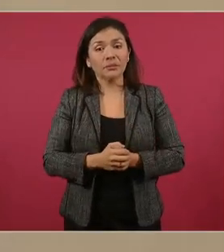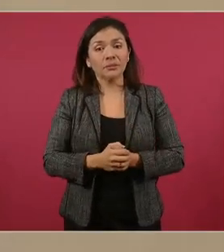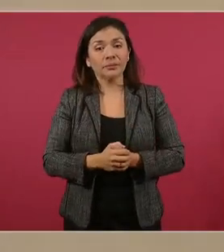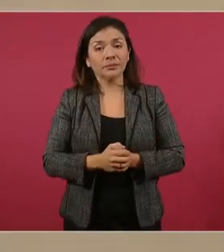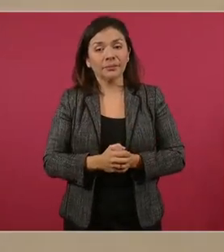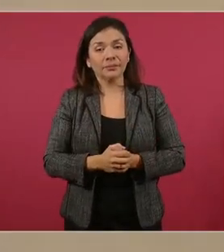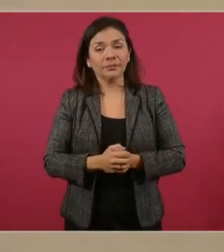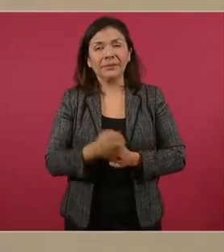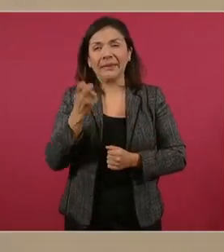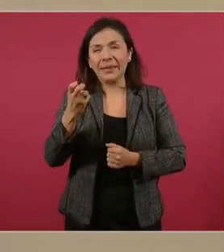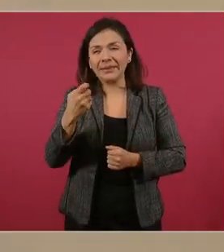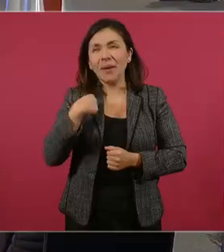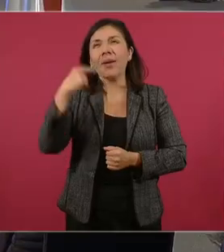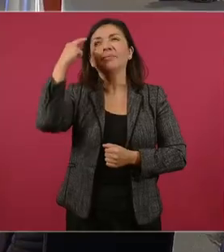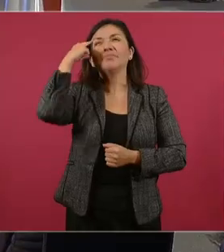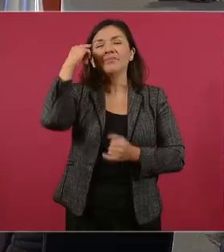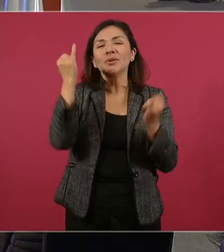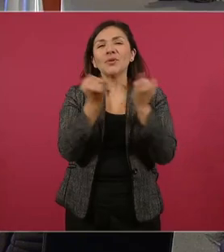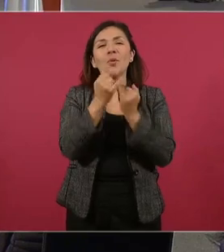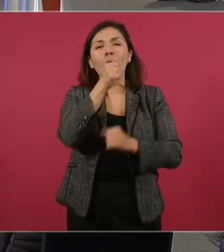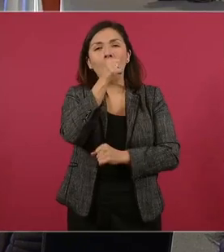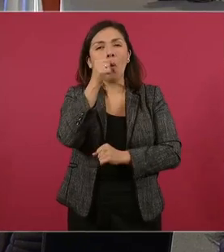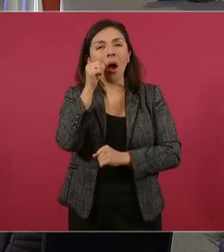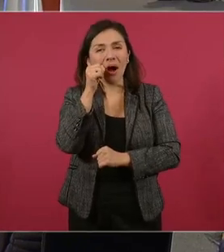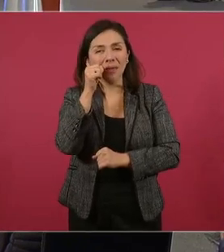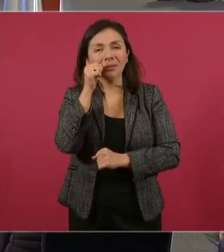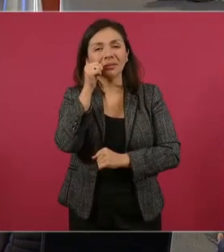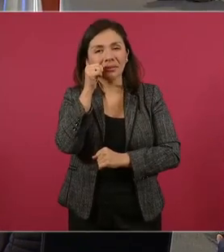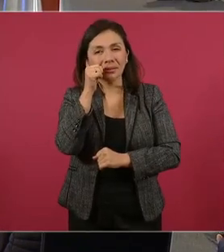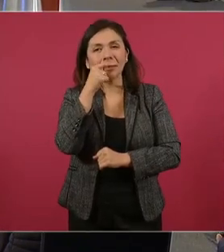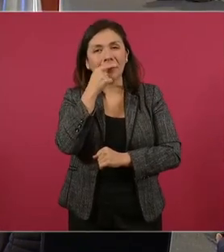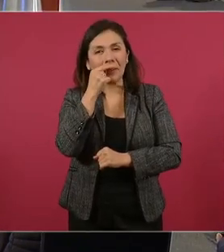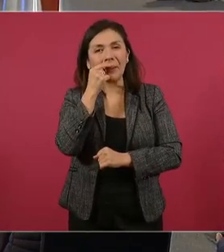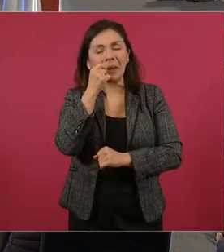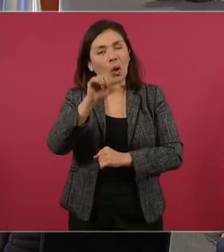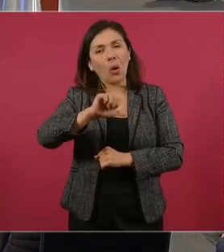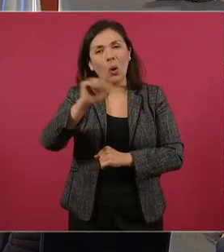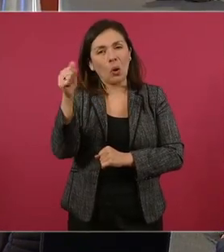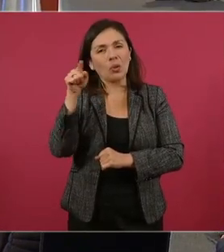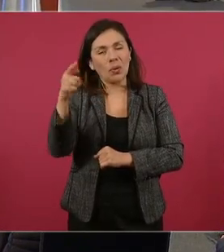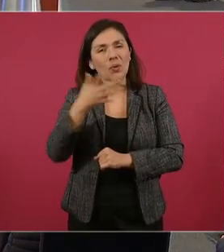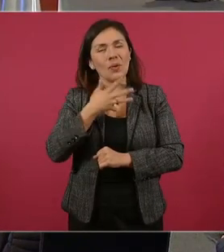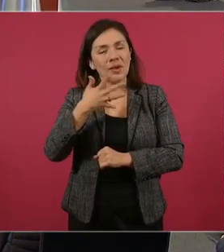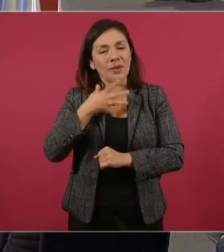Ahorita me acordé también de Juárez, de otra que tiene.